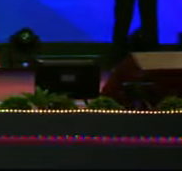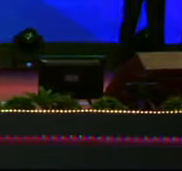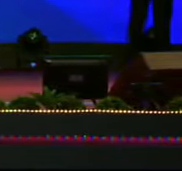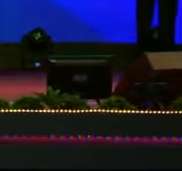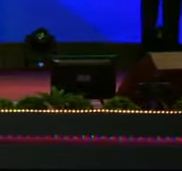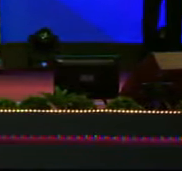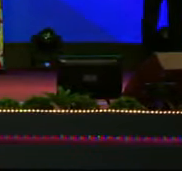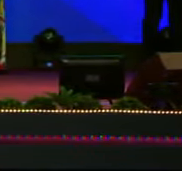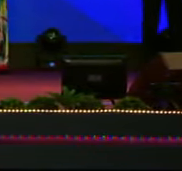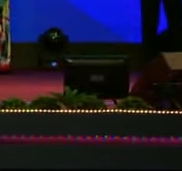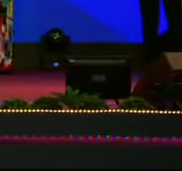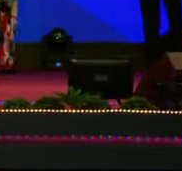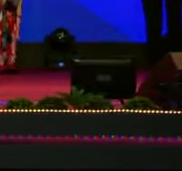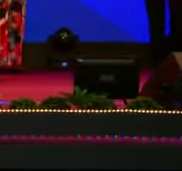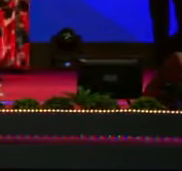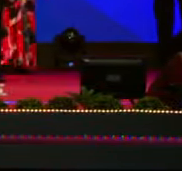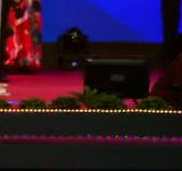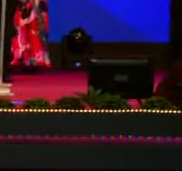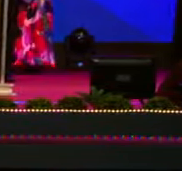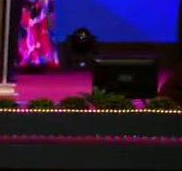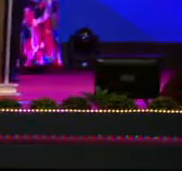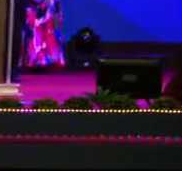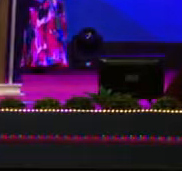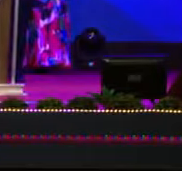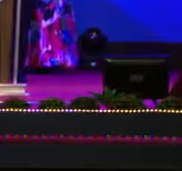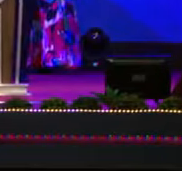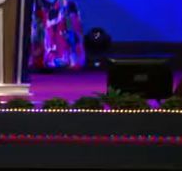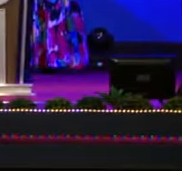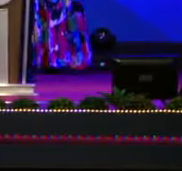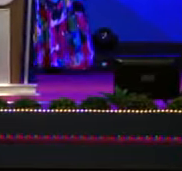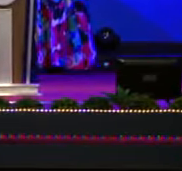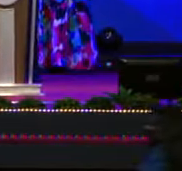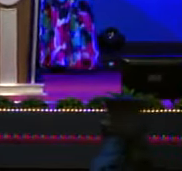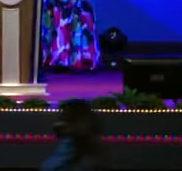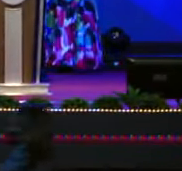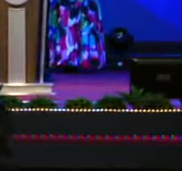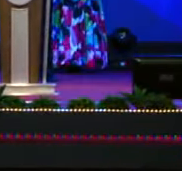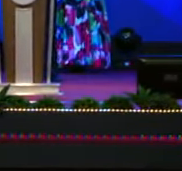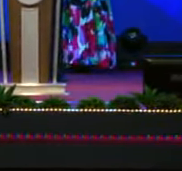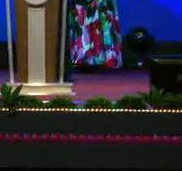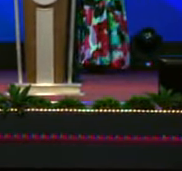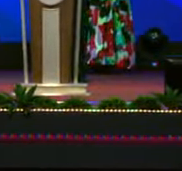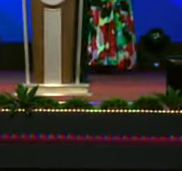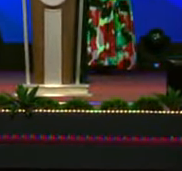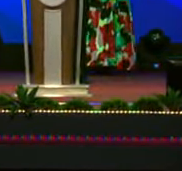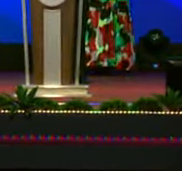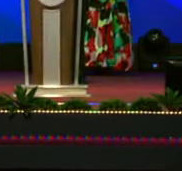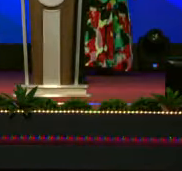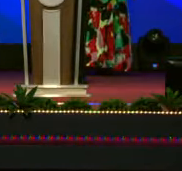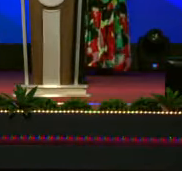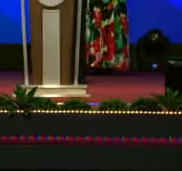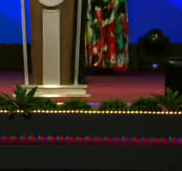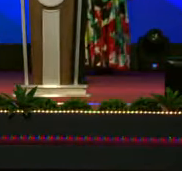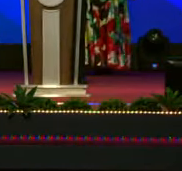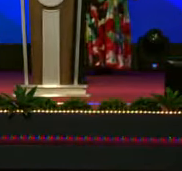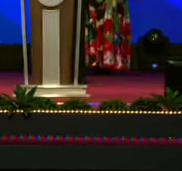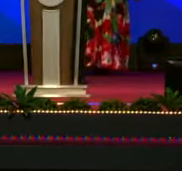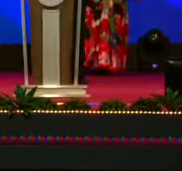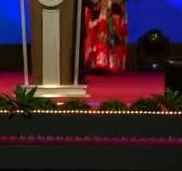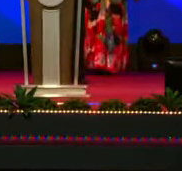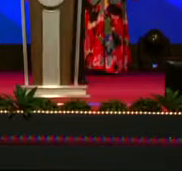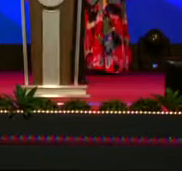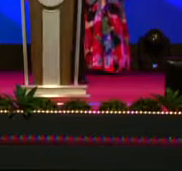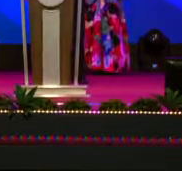Ágape. El que no se ha vacunado, vacúnese. Es Cristo la roca, el ancla de mi fe.